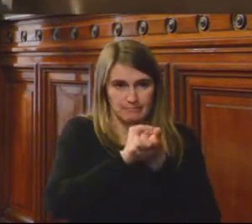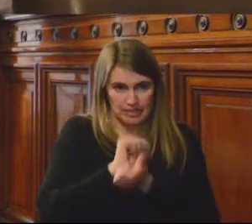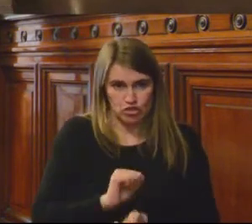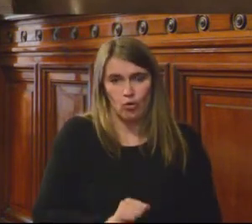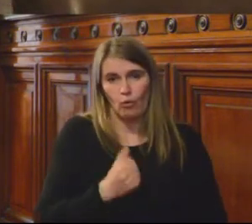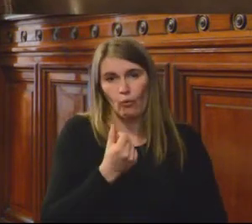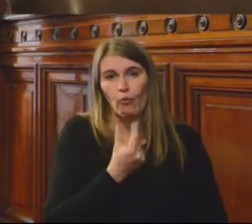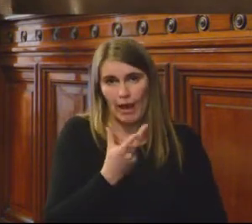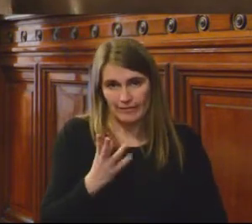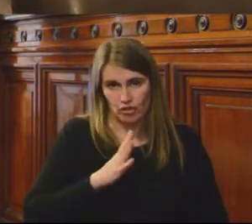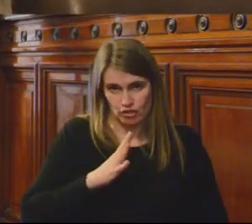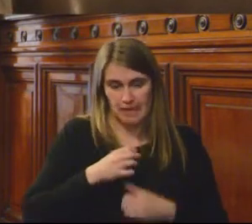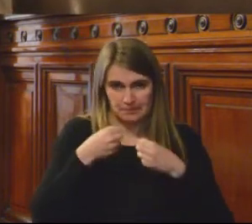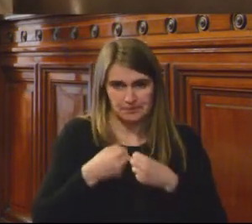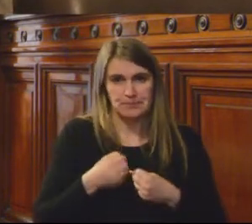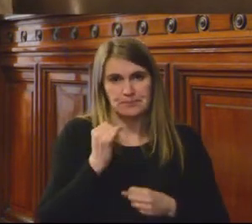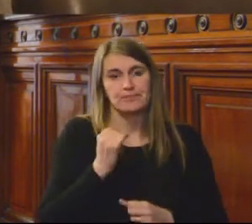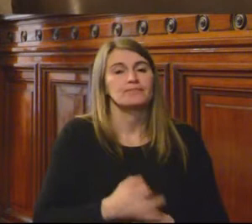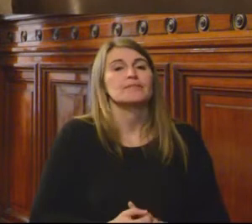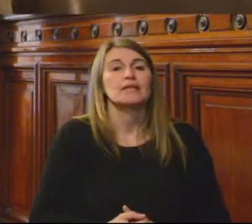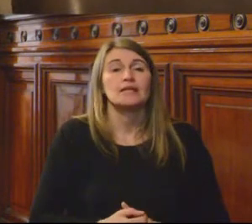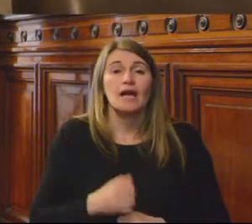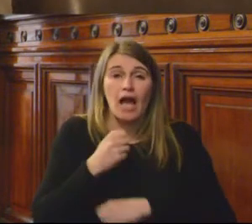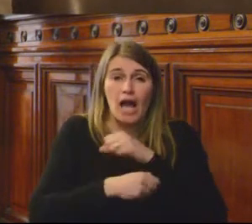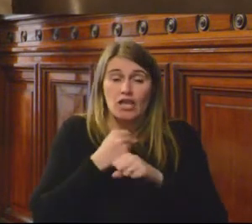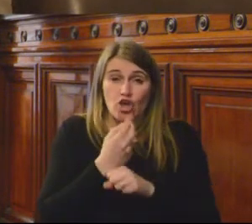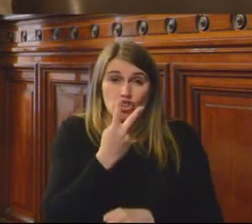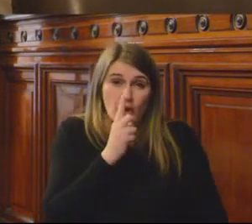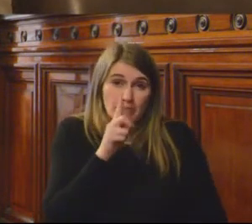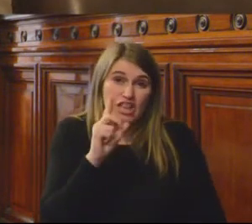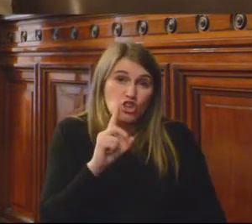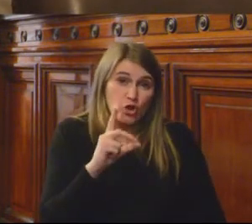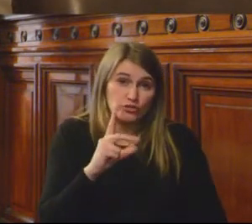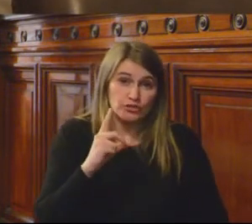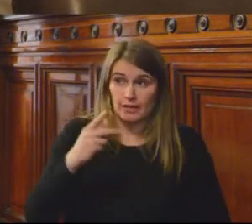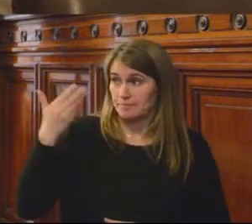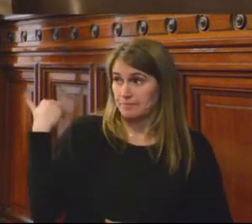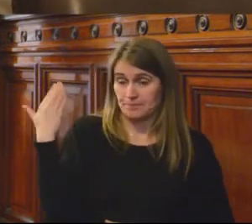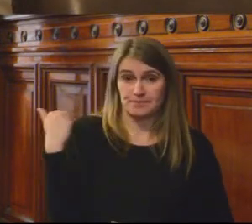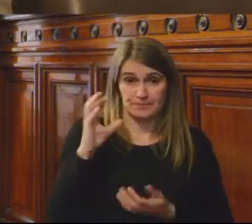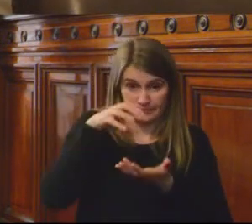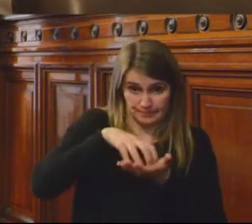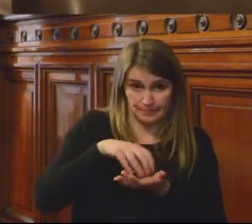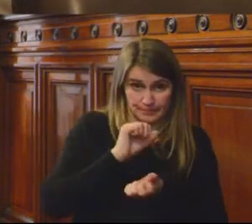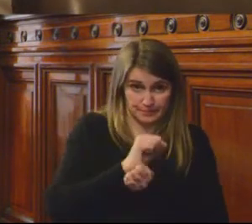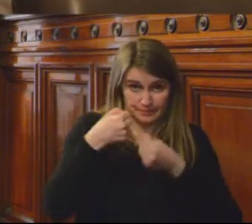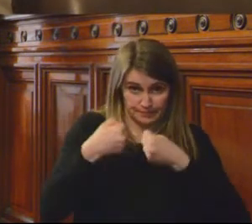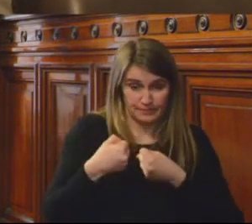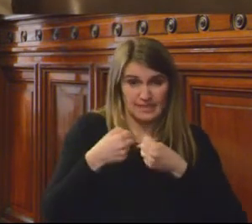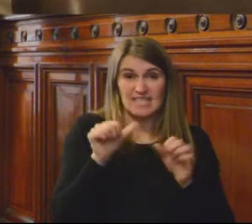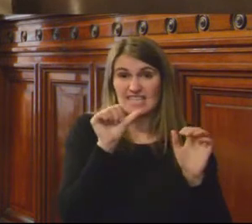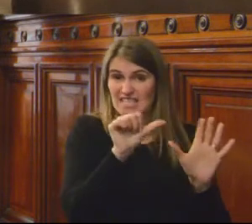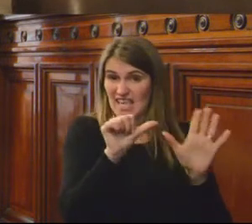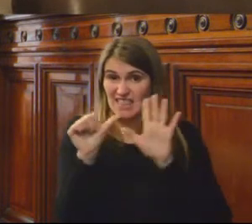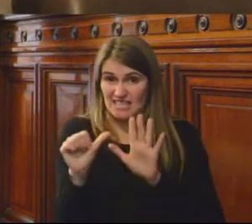pregunta del relator. En el año 2012, en los centros penitenciarios, el